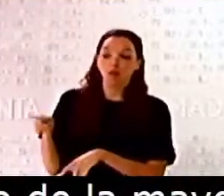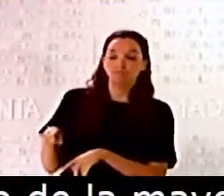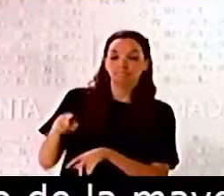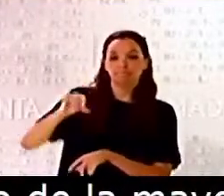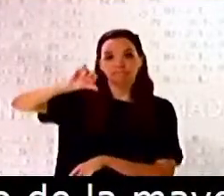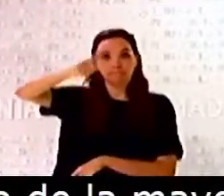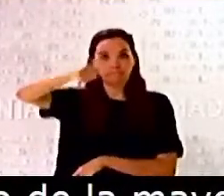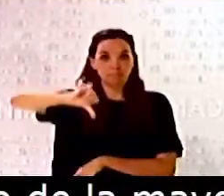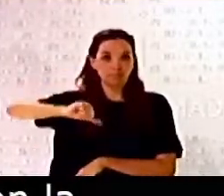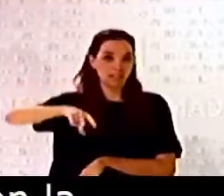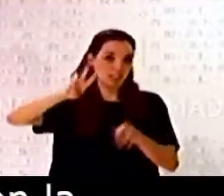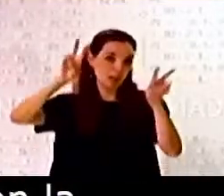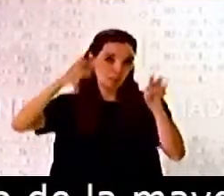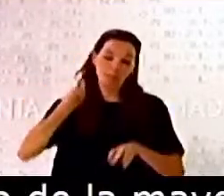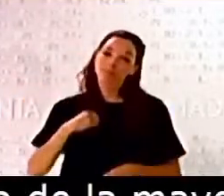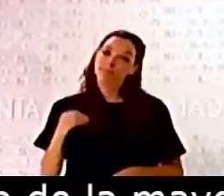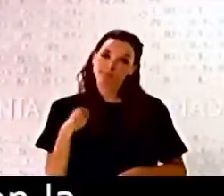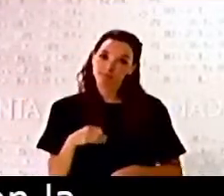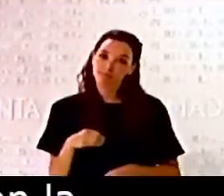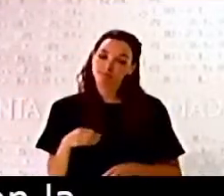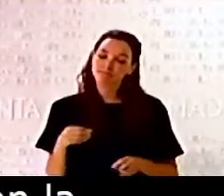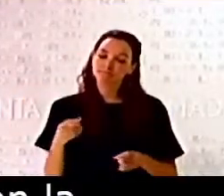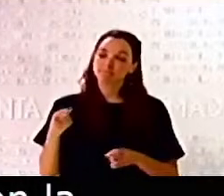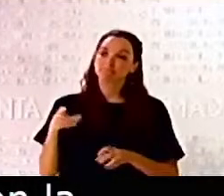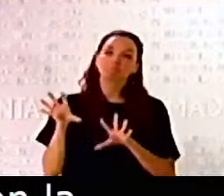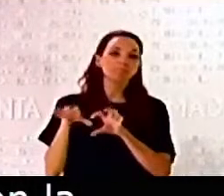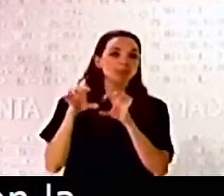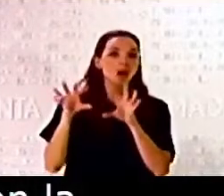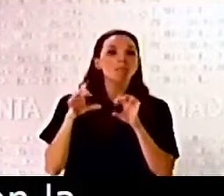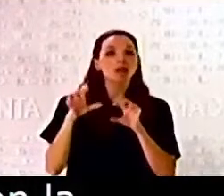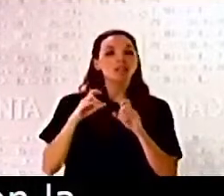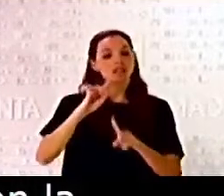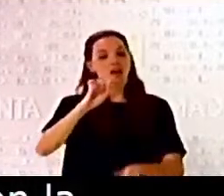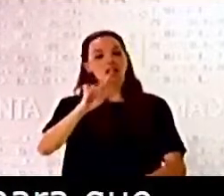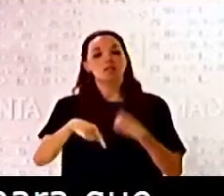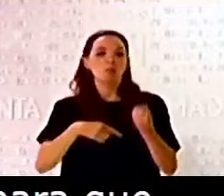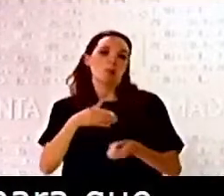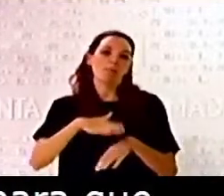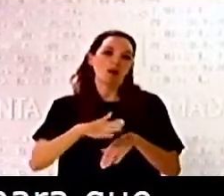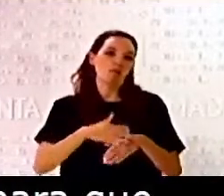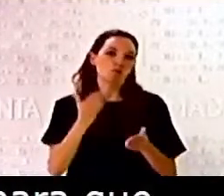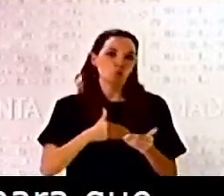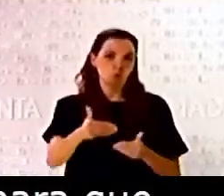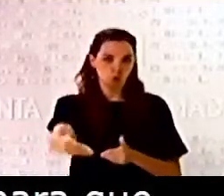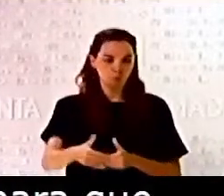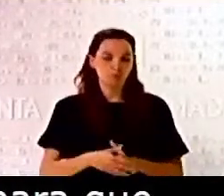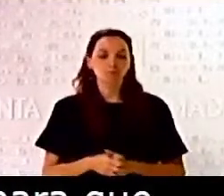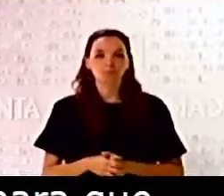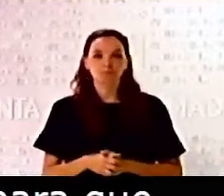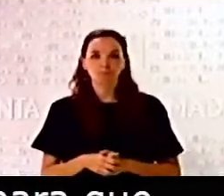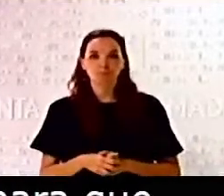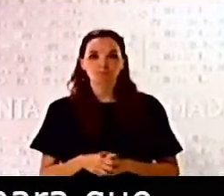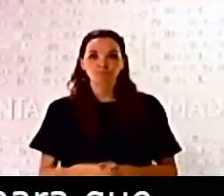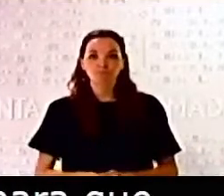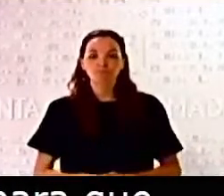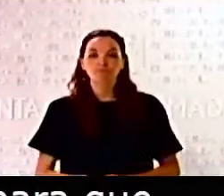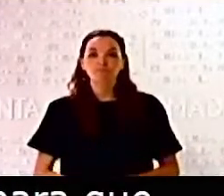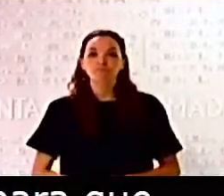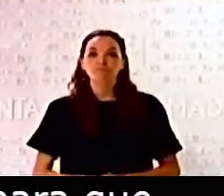este tema y que nos sirva de enseñanzas para otras situaciones que se puedan dar.